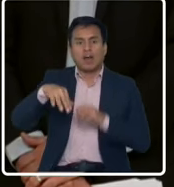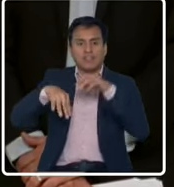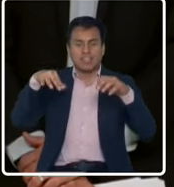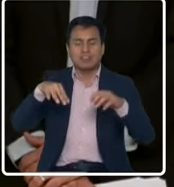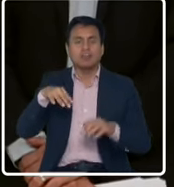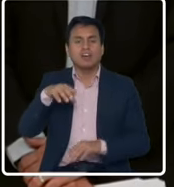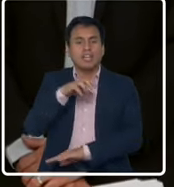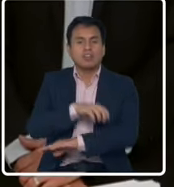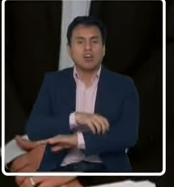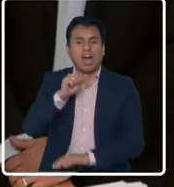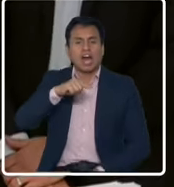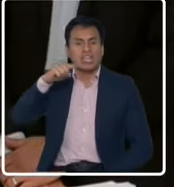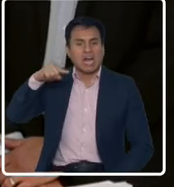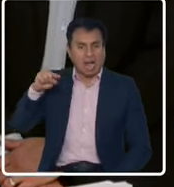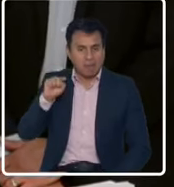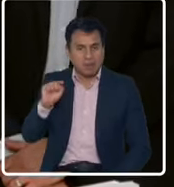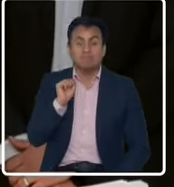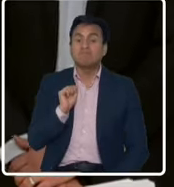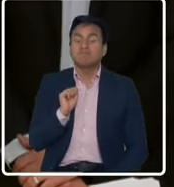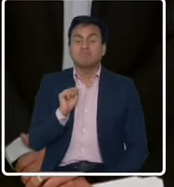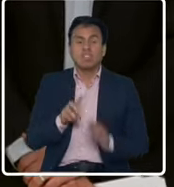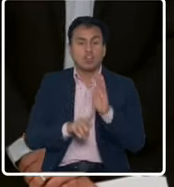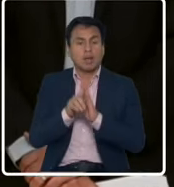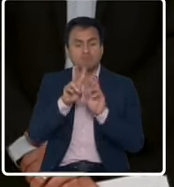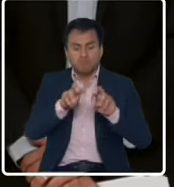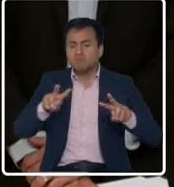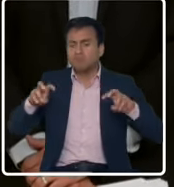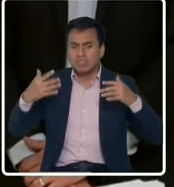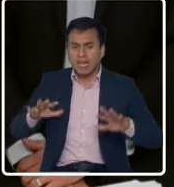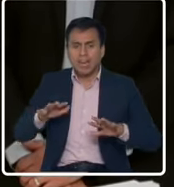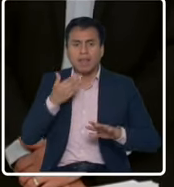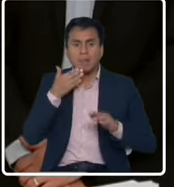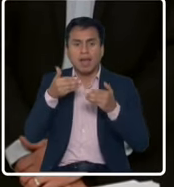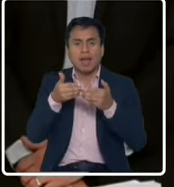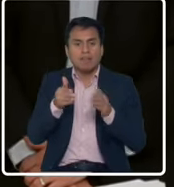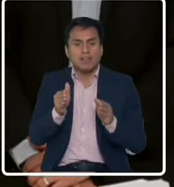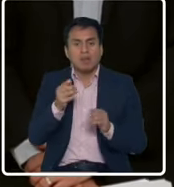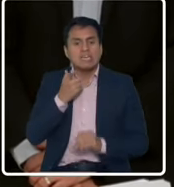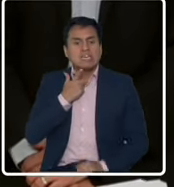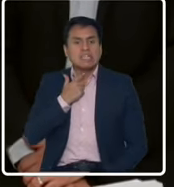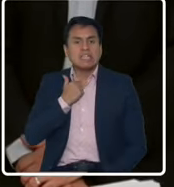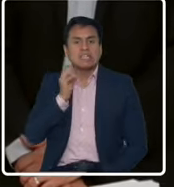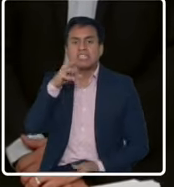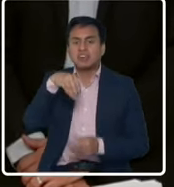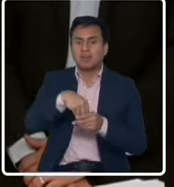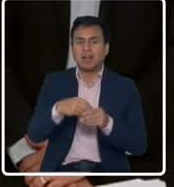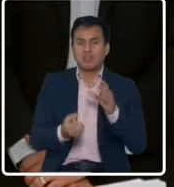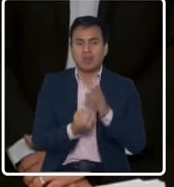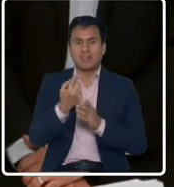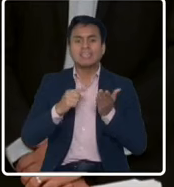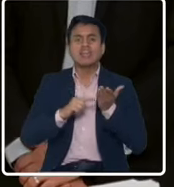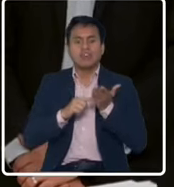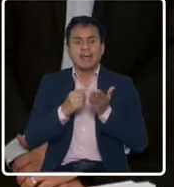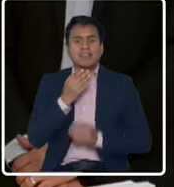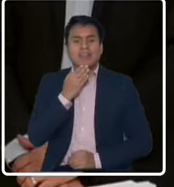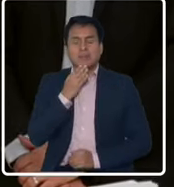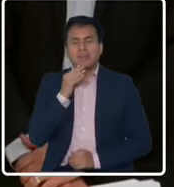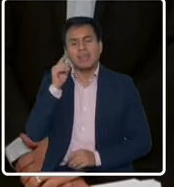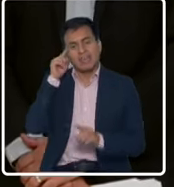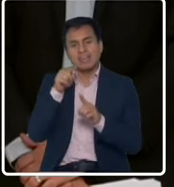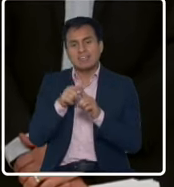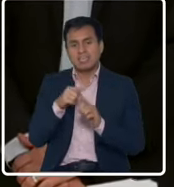región de atacama en donde además de desarrollar exploración ha abierto interés para incorporar nuevas tecnologías en